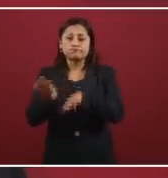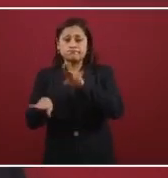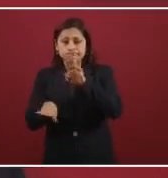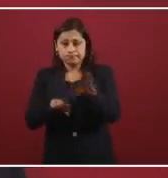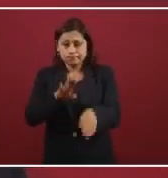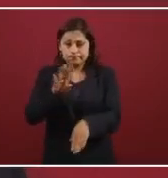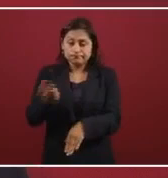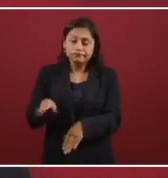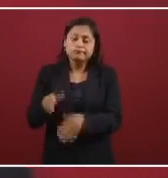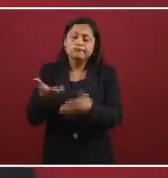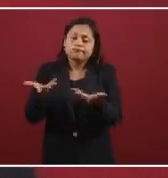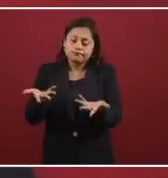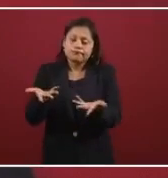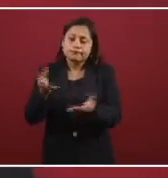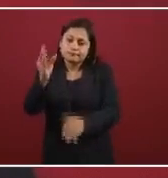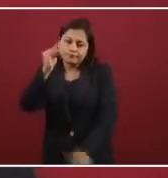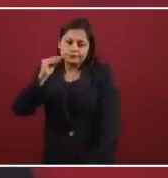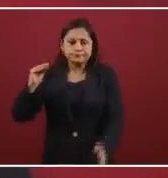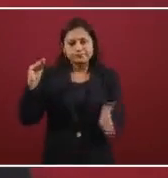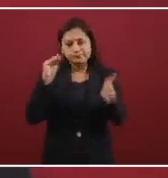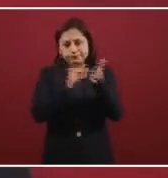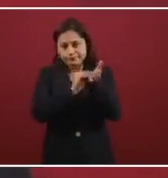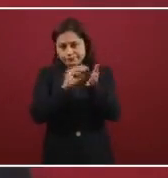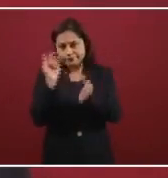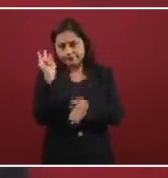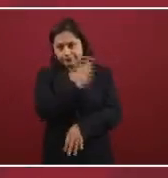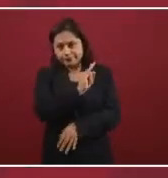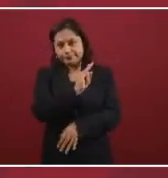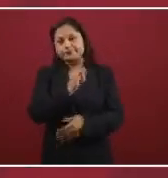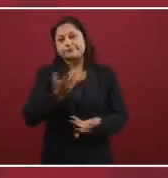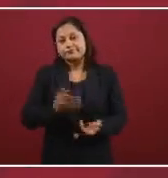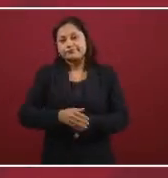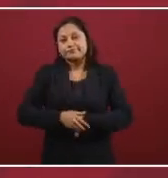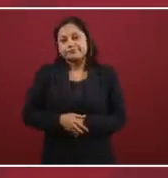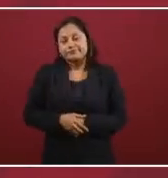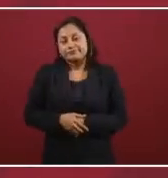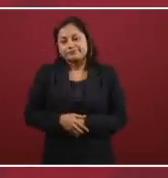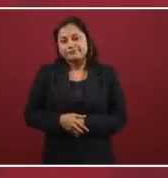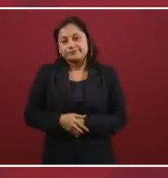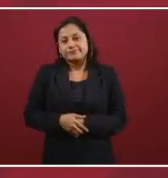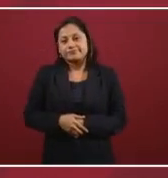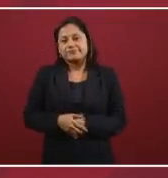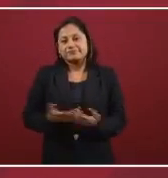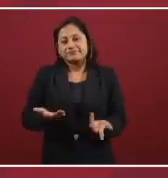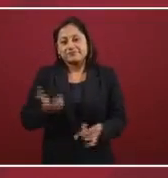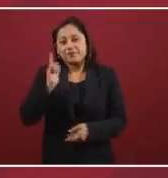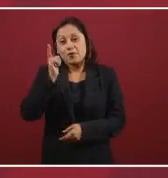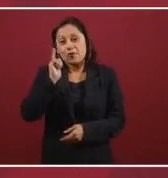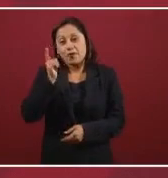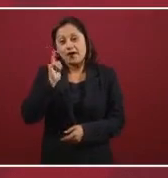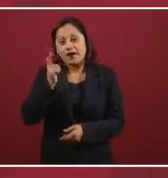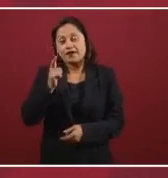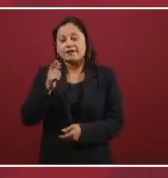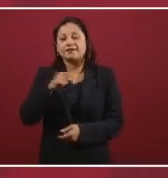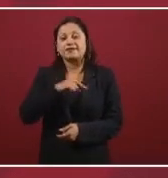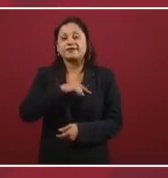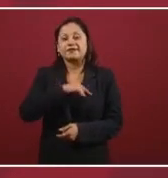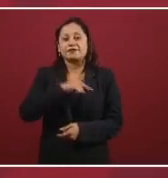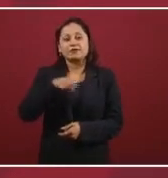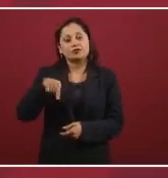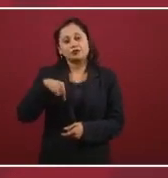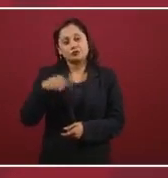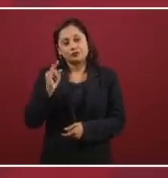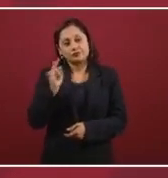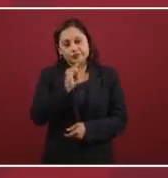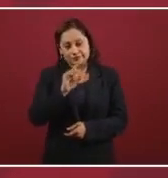sala. Esperemos que no nos toque a nosotros poner sus cuadros ahí, sus retratos, pero